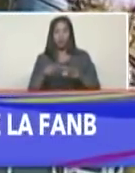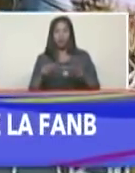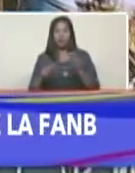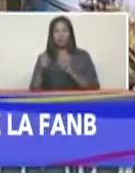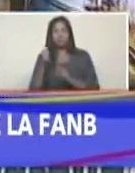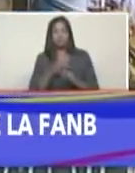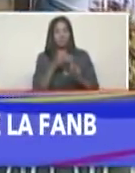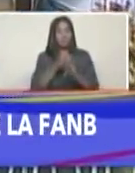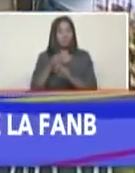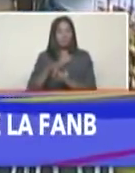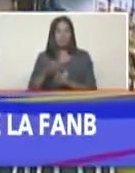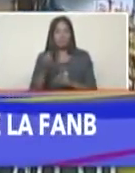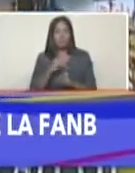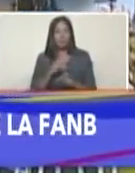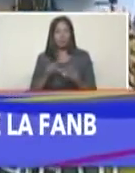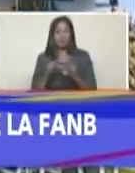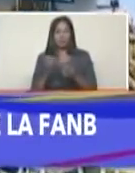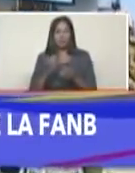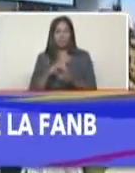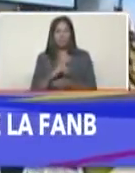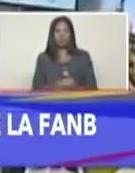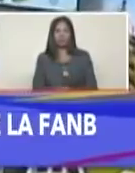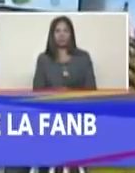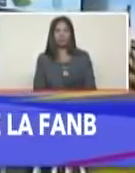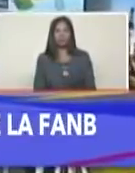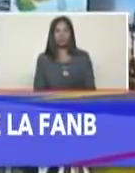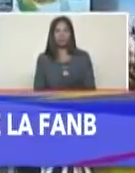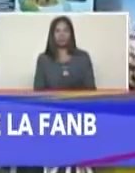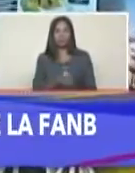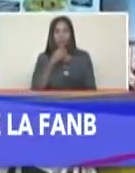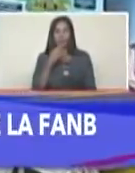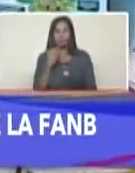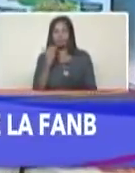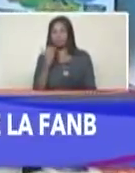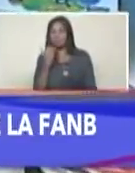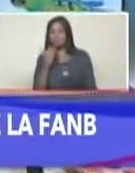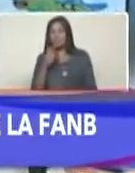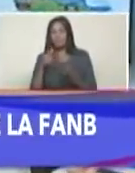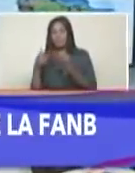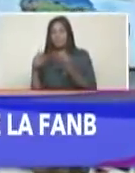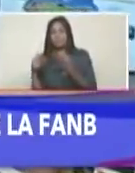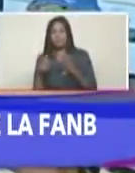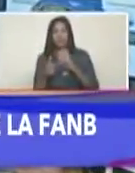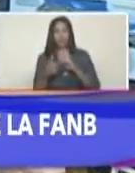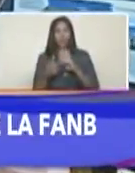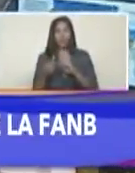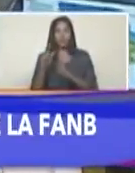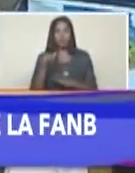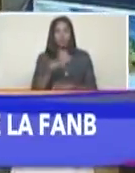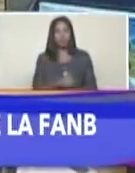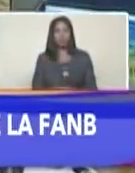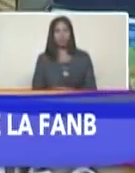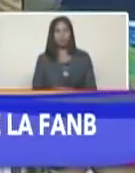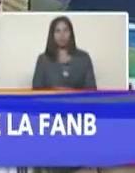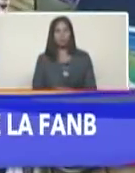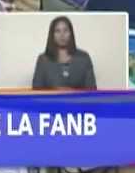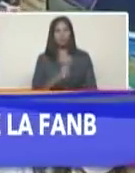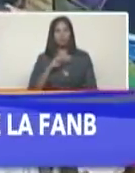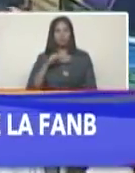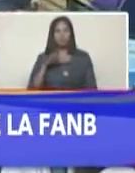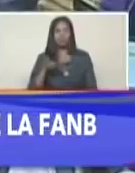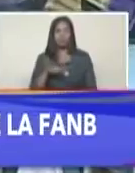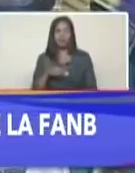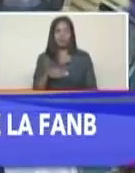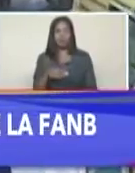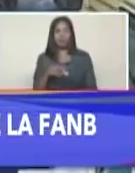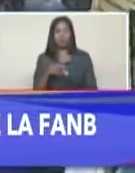si. Así es, continuamos entonces. Bueno, por aquí hay muchas otras cosas que mostrar, ¿no? Ya estamos terminando